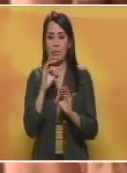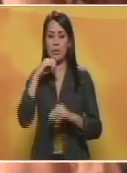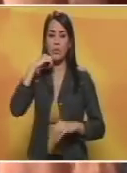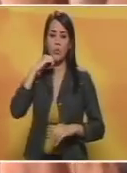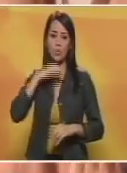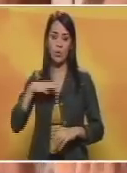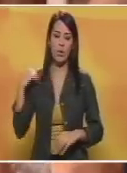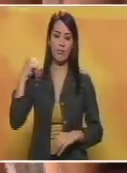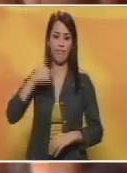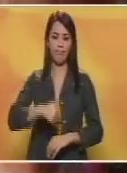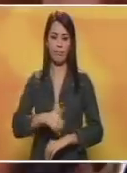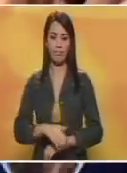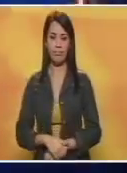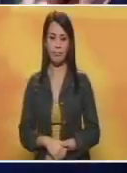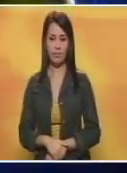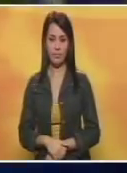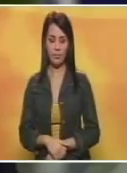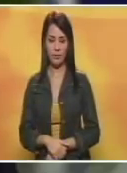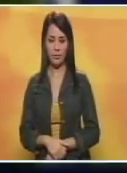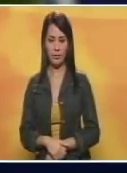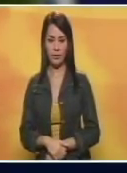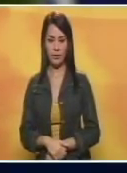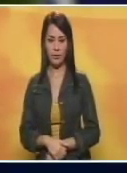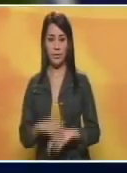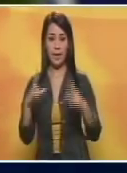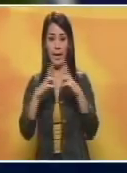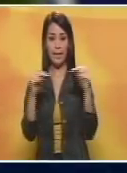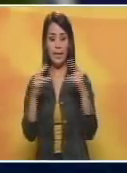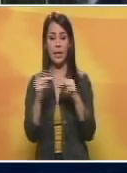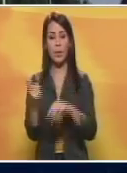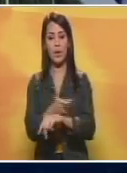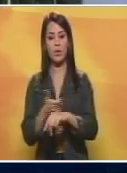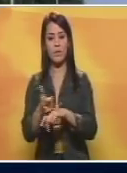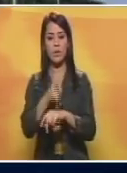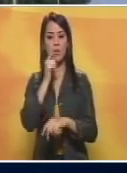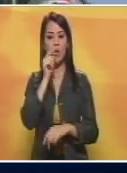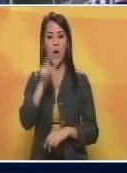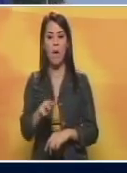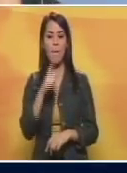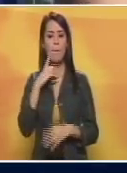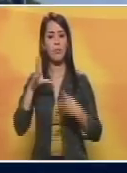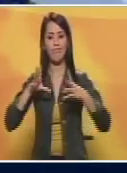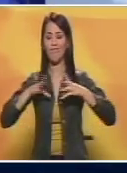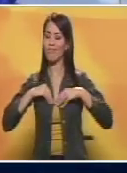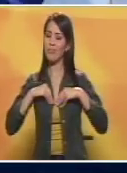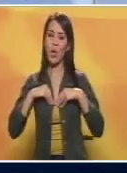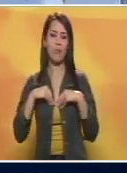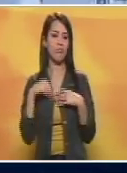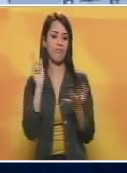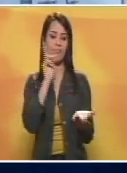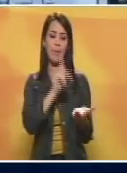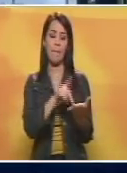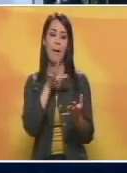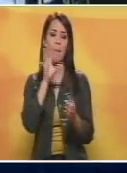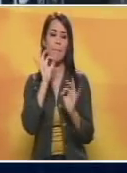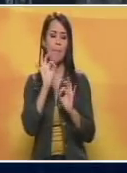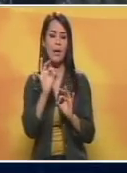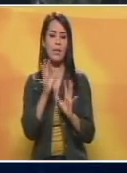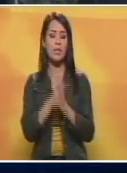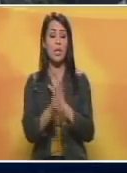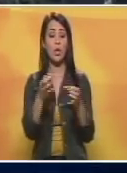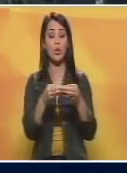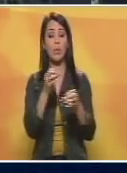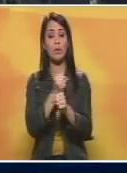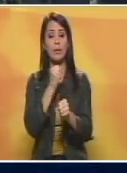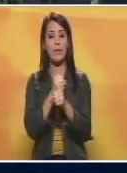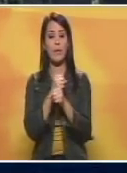historia en nicaragua el gobierno de daniel ortega declaró inaceptable la presencia de su país del grupo de trabajo